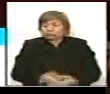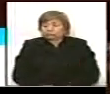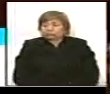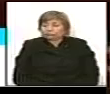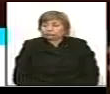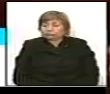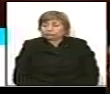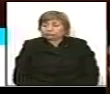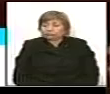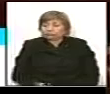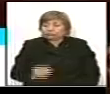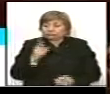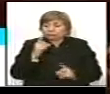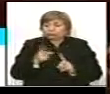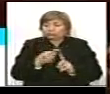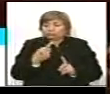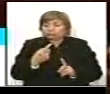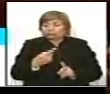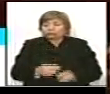Uno, el primero,